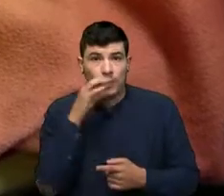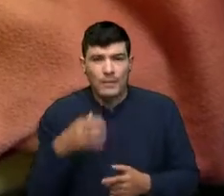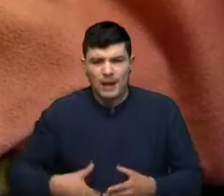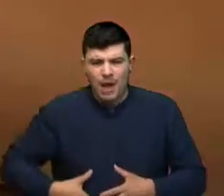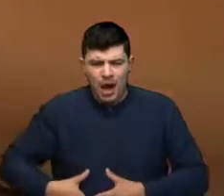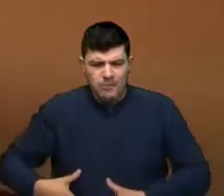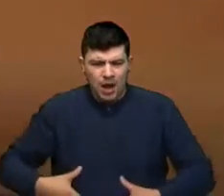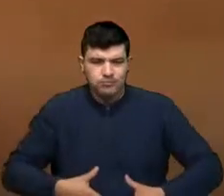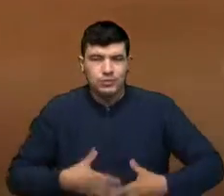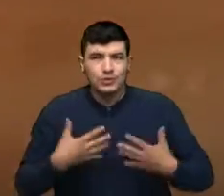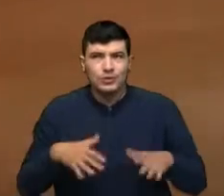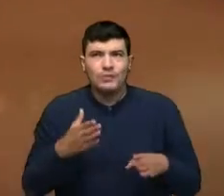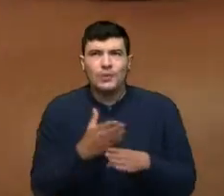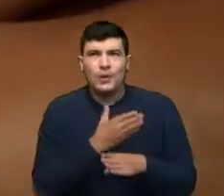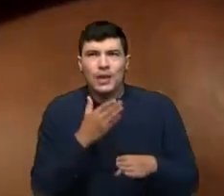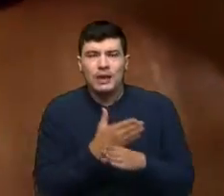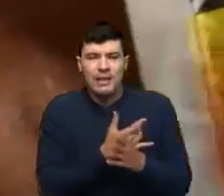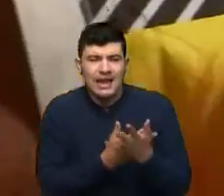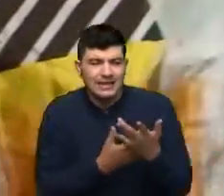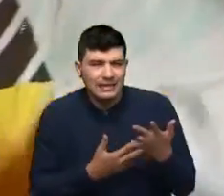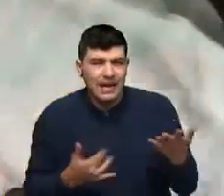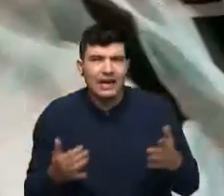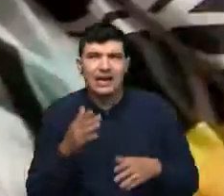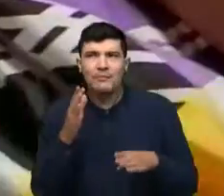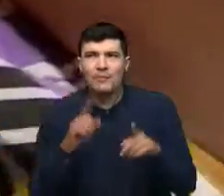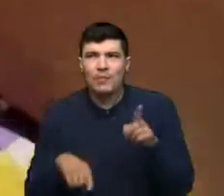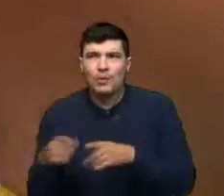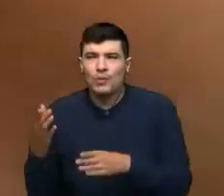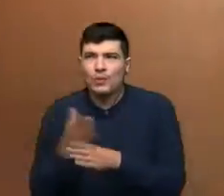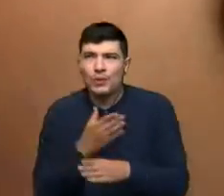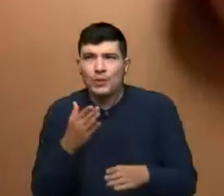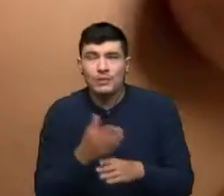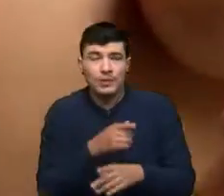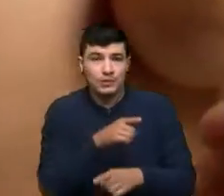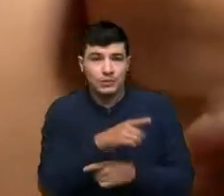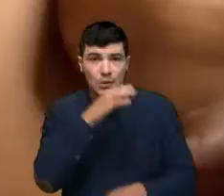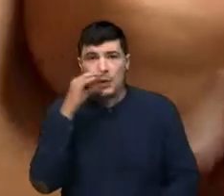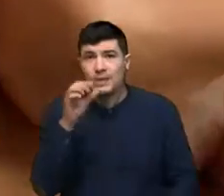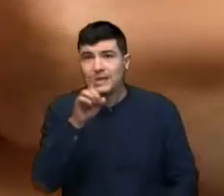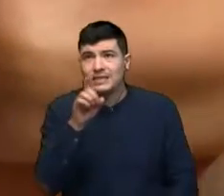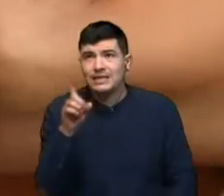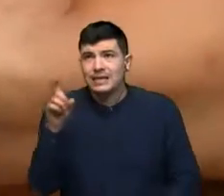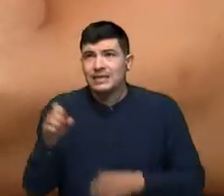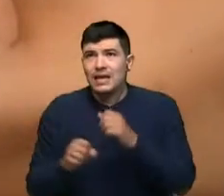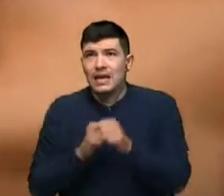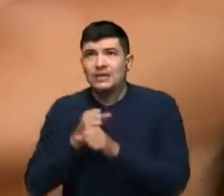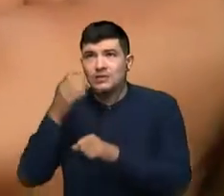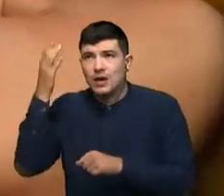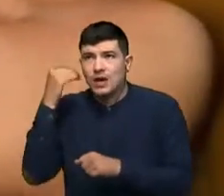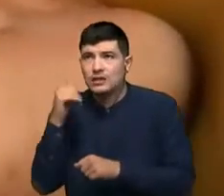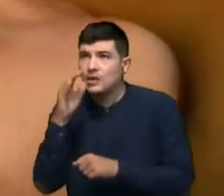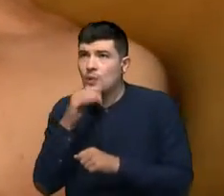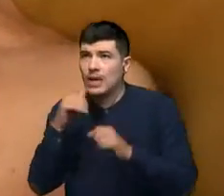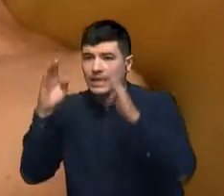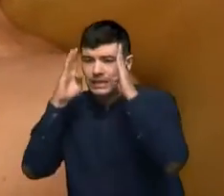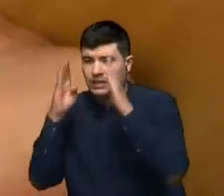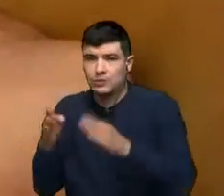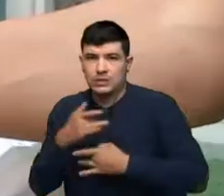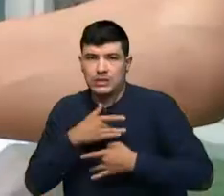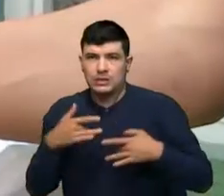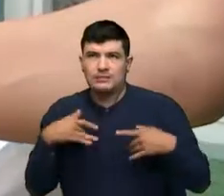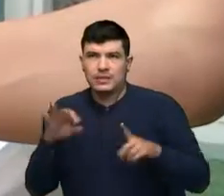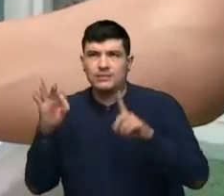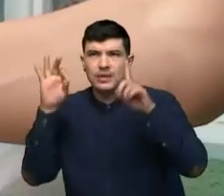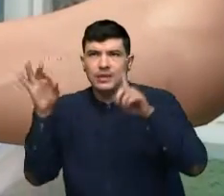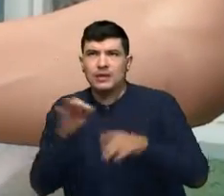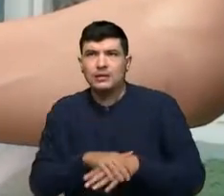epigástrica y problemas en su sangre hacen parte de la lista lamentable de un hombre de 66 años de edad, quien no recibe la atención requerida para mejorar su calidad de vida.